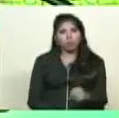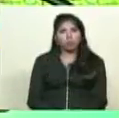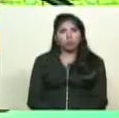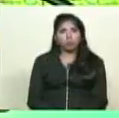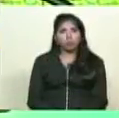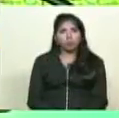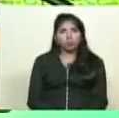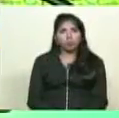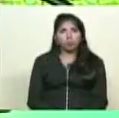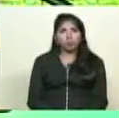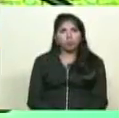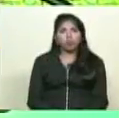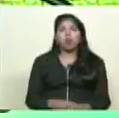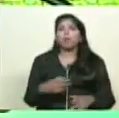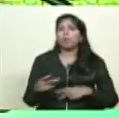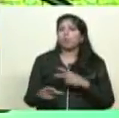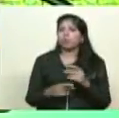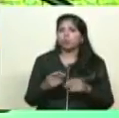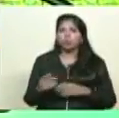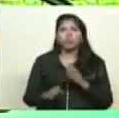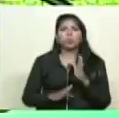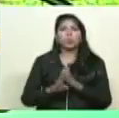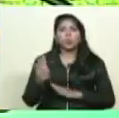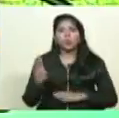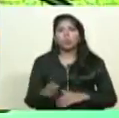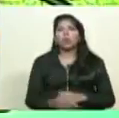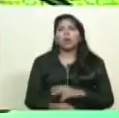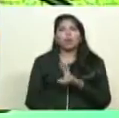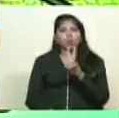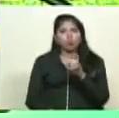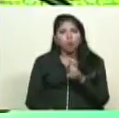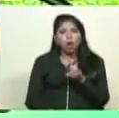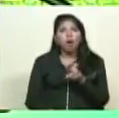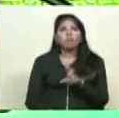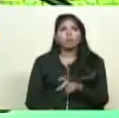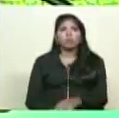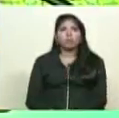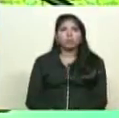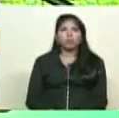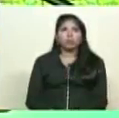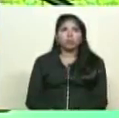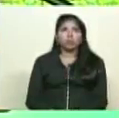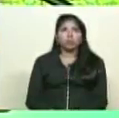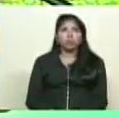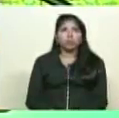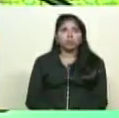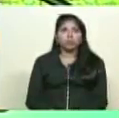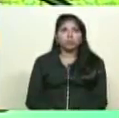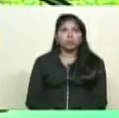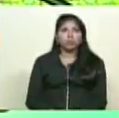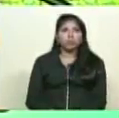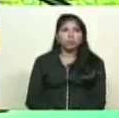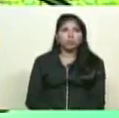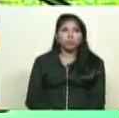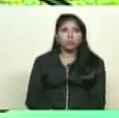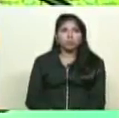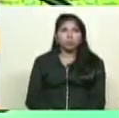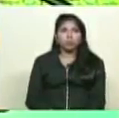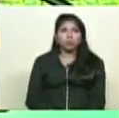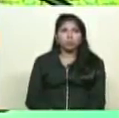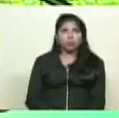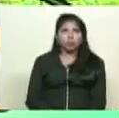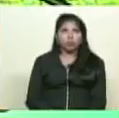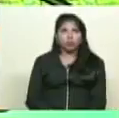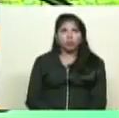socialismo productivo, moderno, avanzado, del siglo XXI, de un socialismo que base